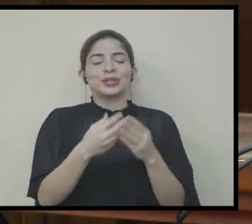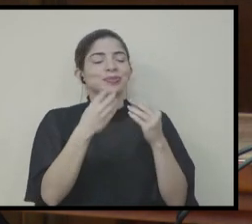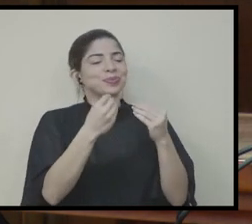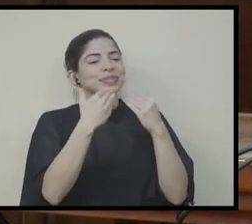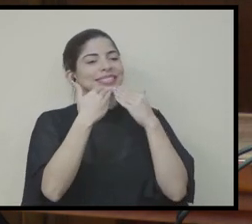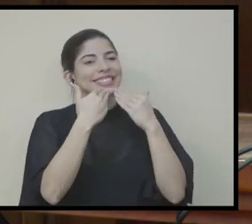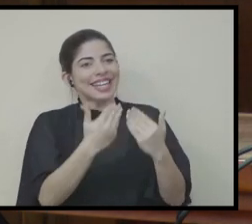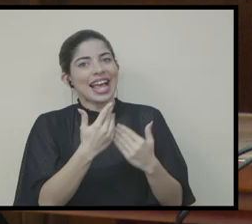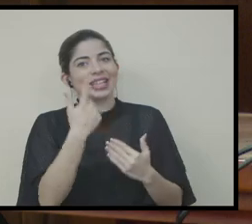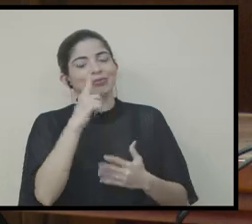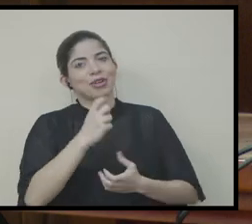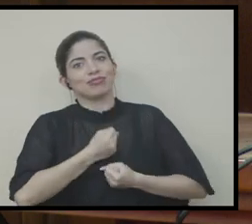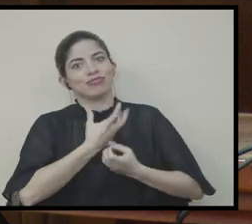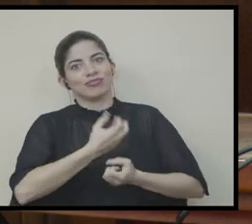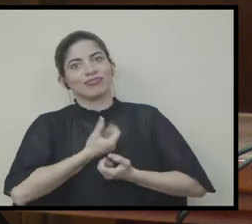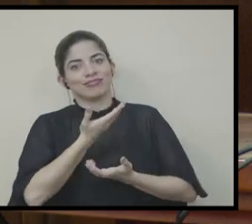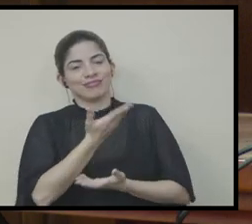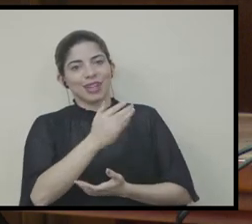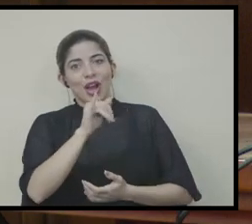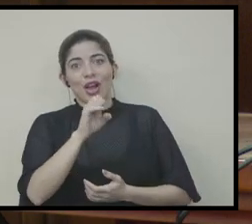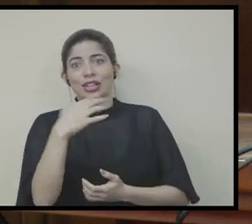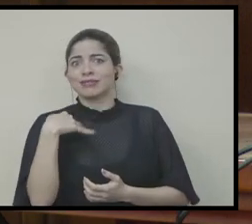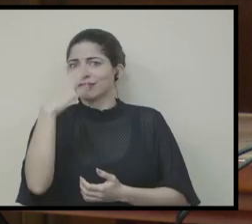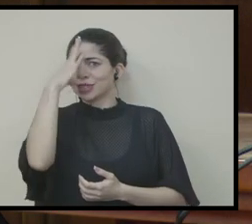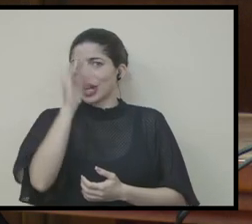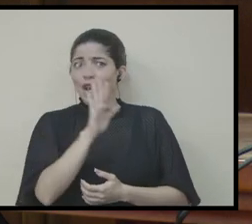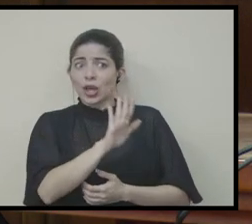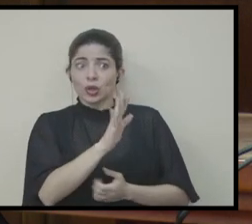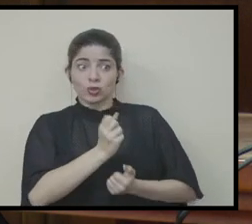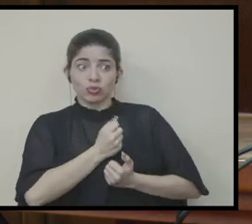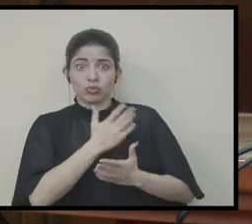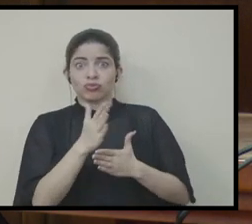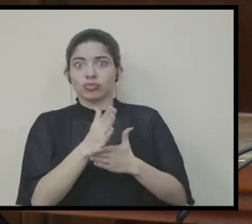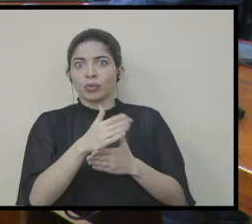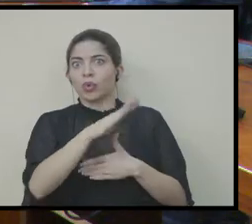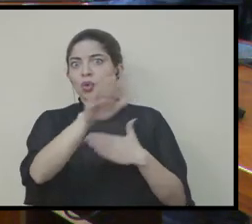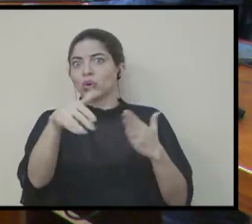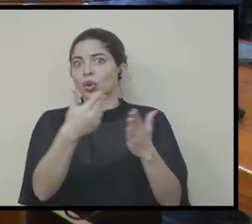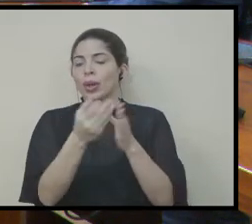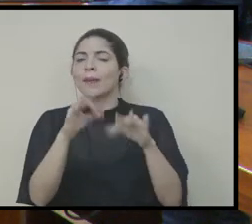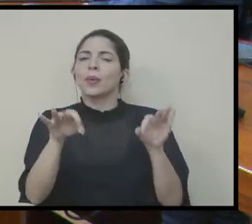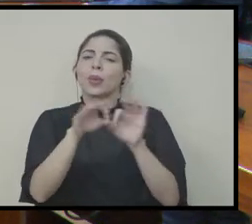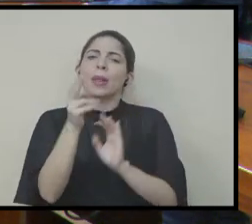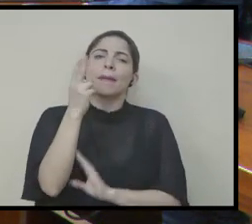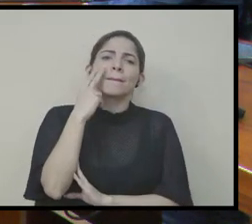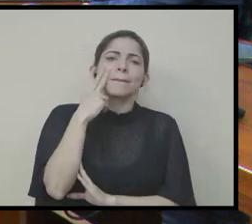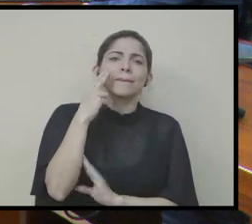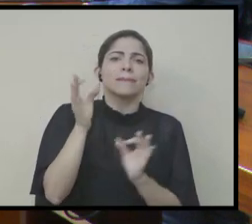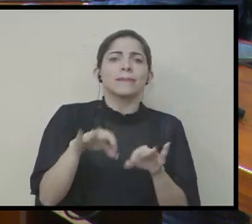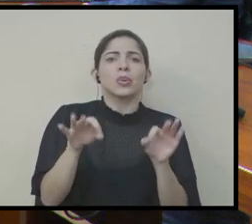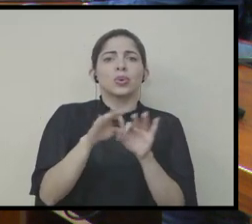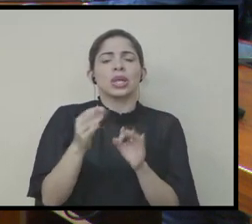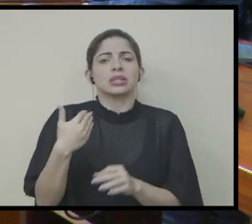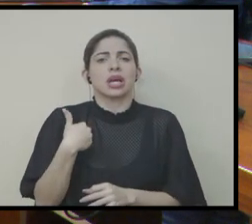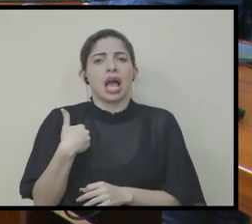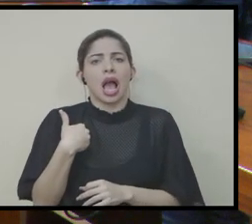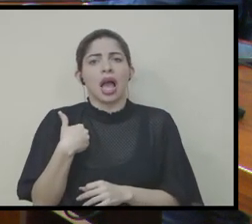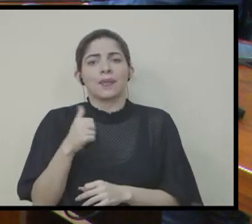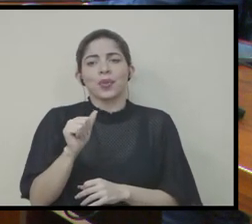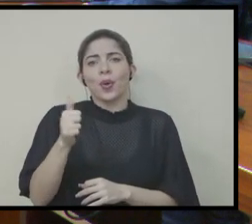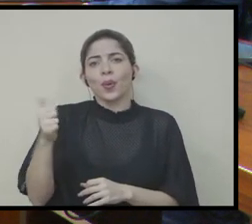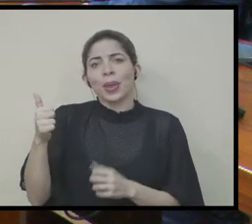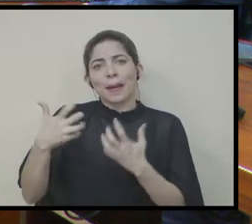gracias por compartir eso, José, que creo que le sirve mucho. Yo creo que es muy importante ver también la importancia que tiene las